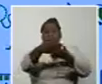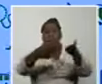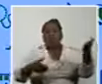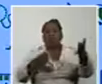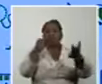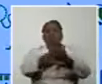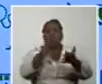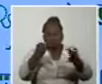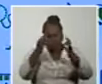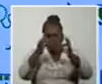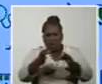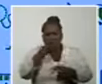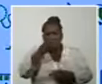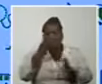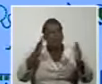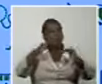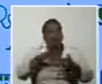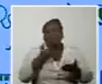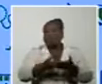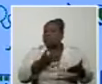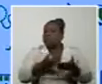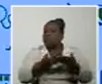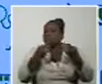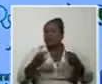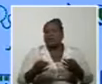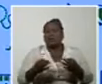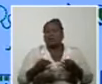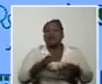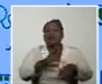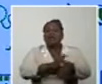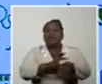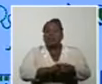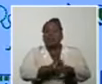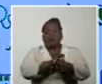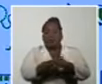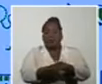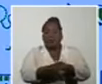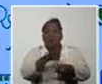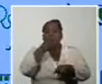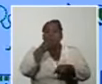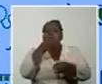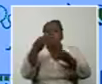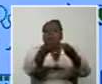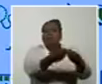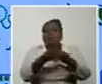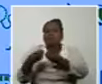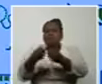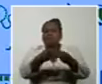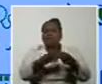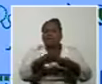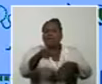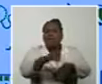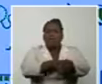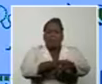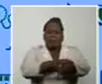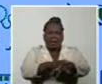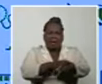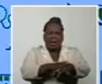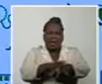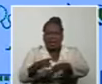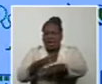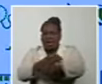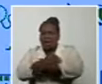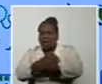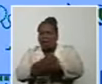que no hallaron pruebas concluyentes de que el coronavirus se pueda transmitir por el contacto de la piel humana con